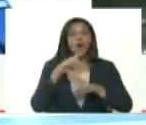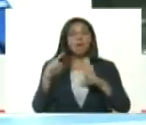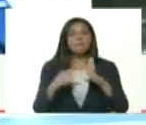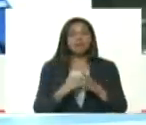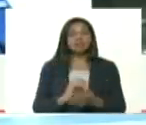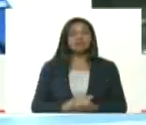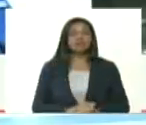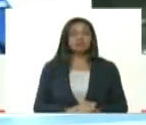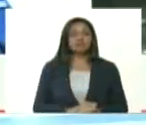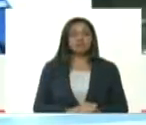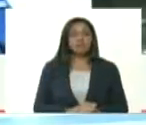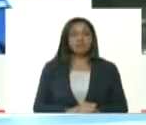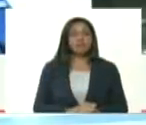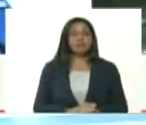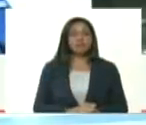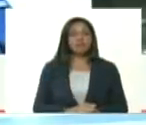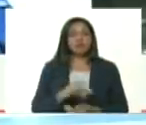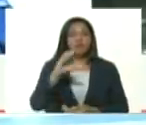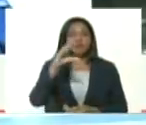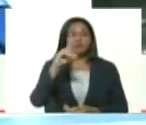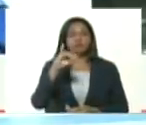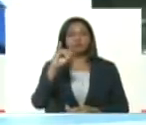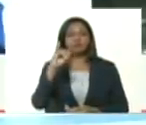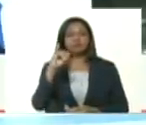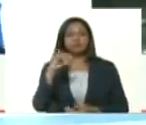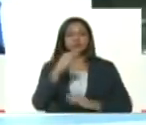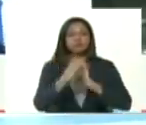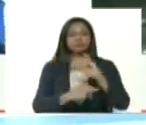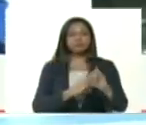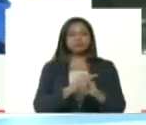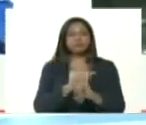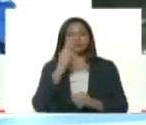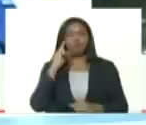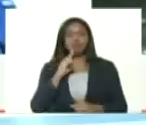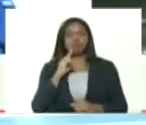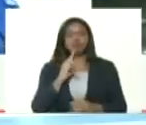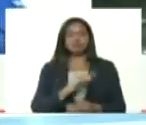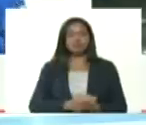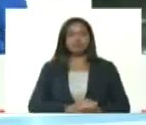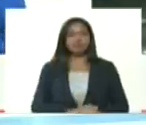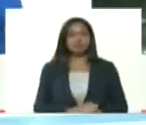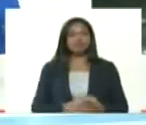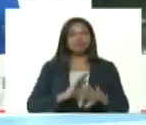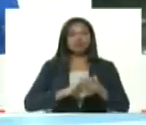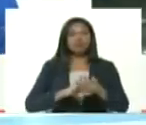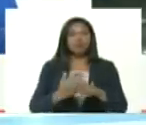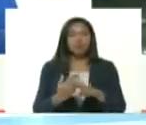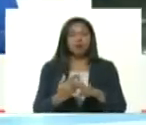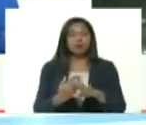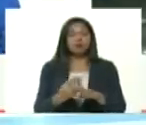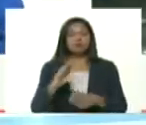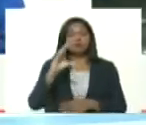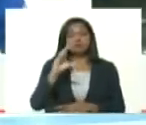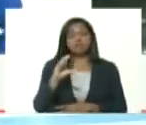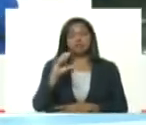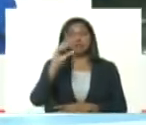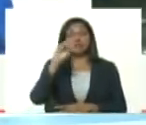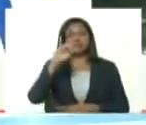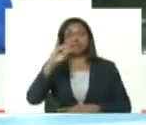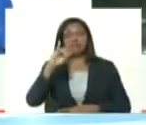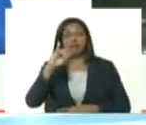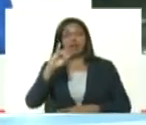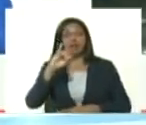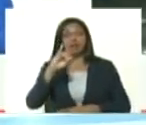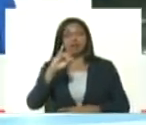el Centro de Diagnóstico Integral Internacional Simón Bolívar. ¿Por qué se llama Centro de Diagnóstico